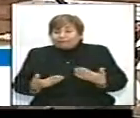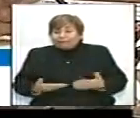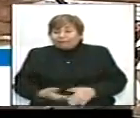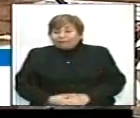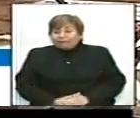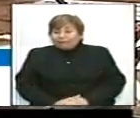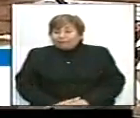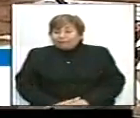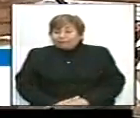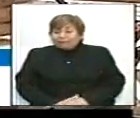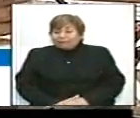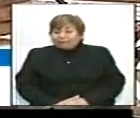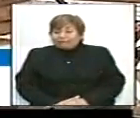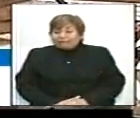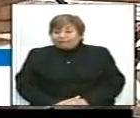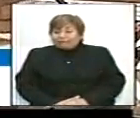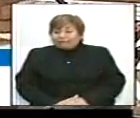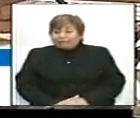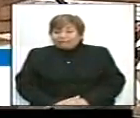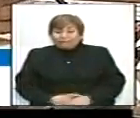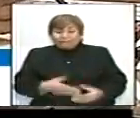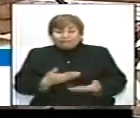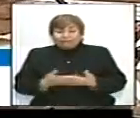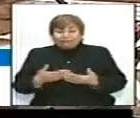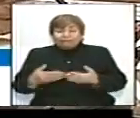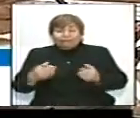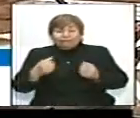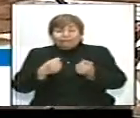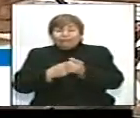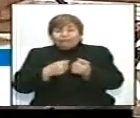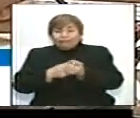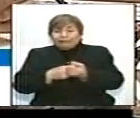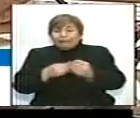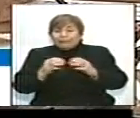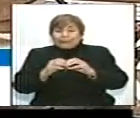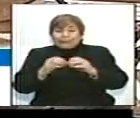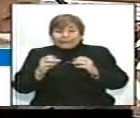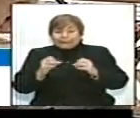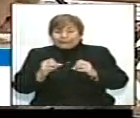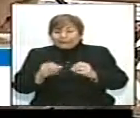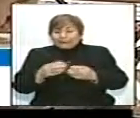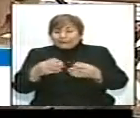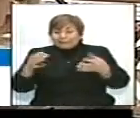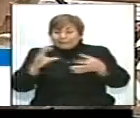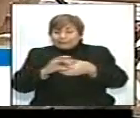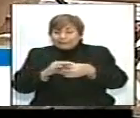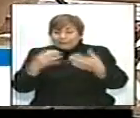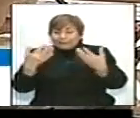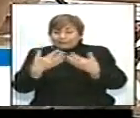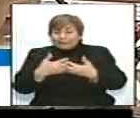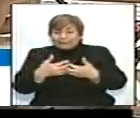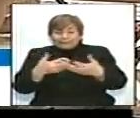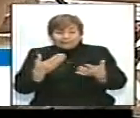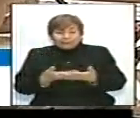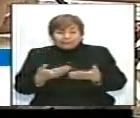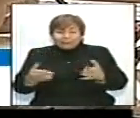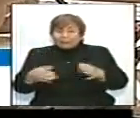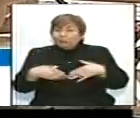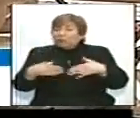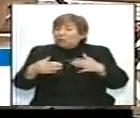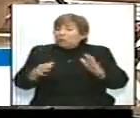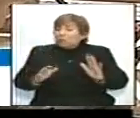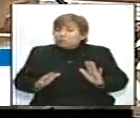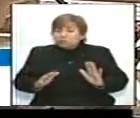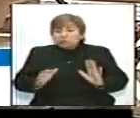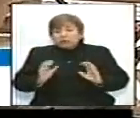proyectos. En verdad, desde la IGS tratamos de apoyar articulando con todas las personas que tengan que ver y destrabar de repente los procesos